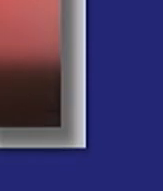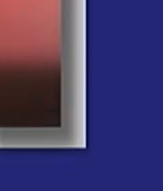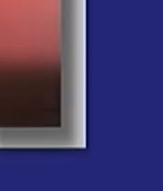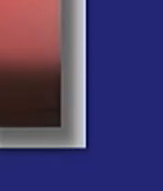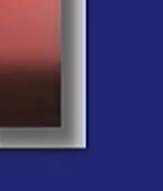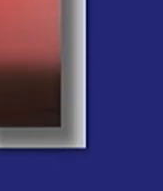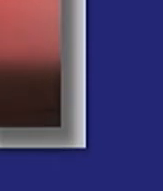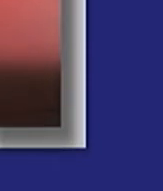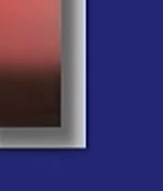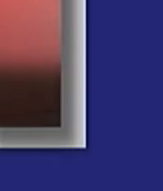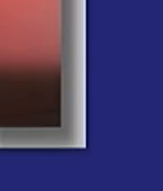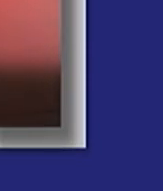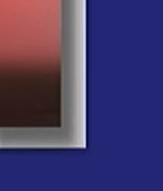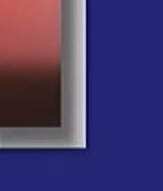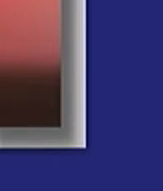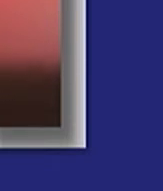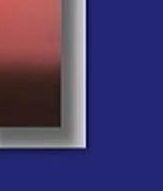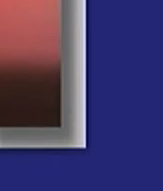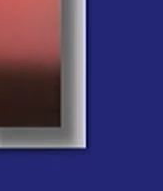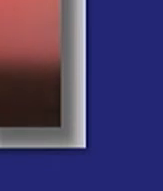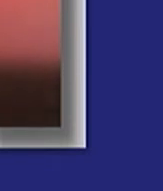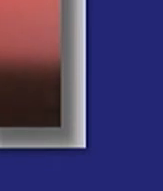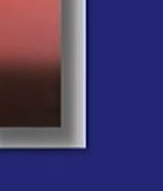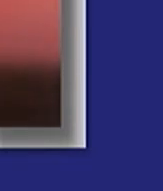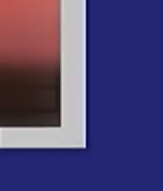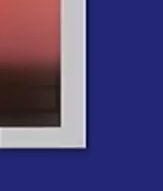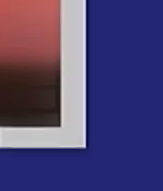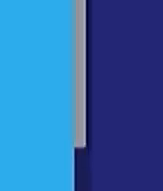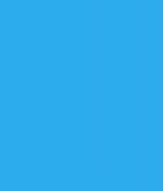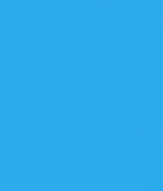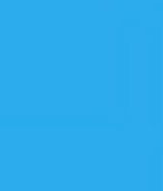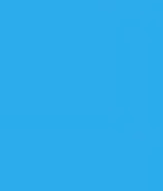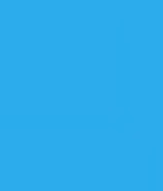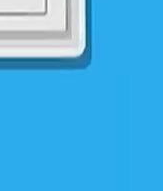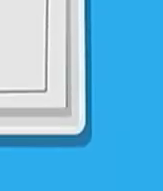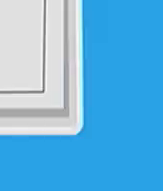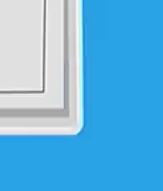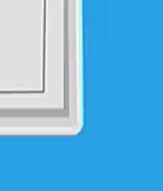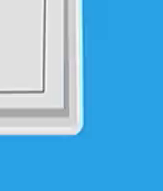las matemáticas son tan divertidas como útiles.